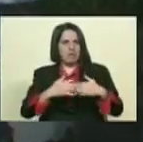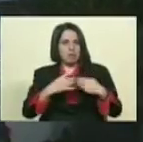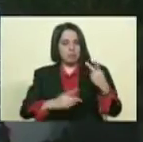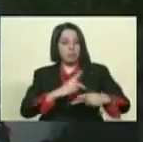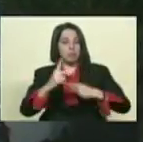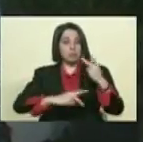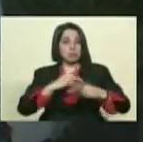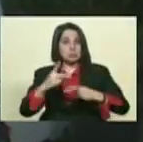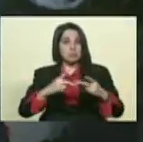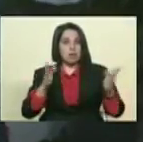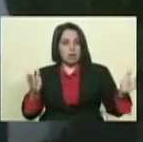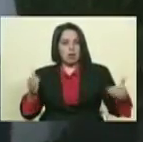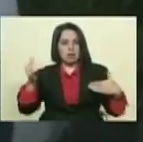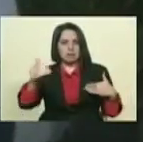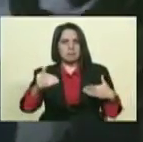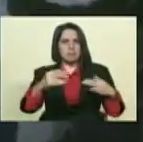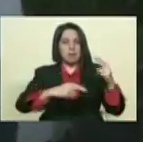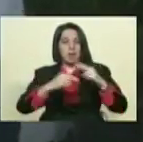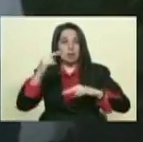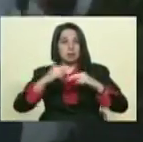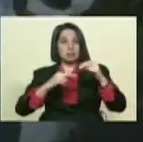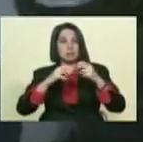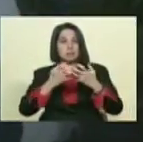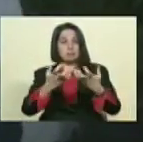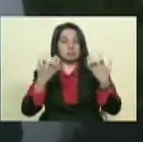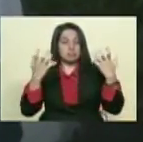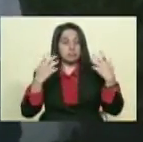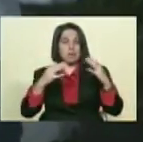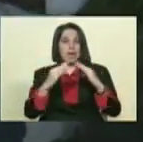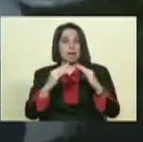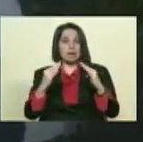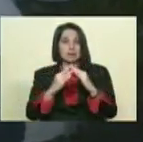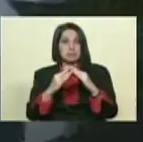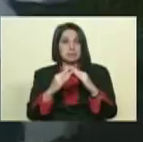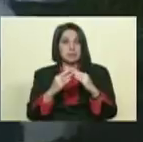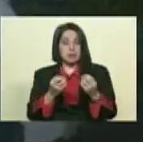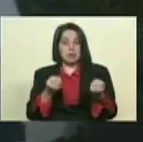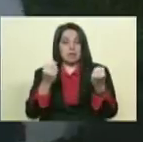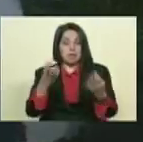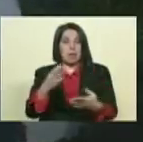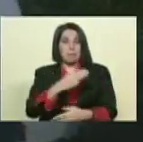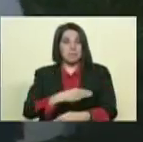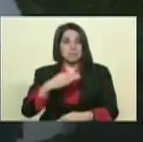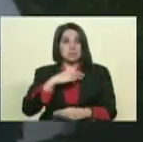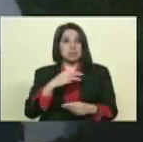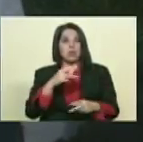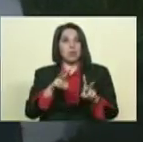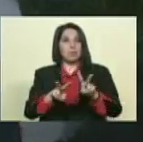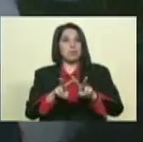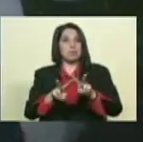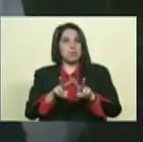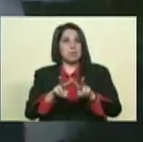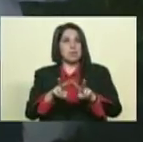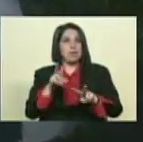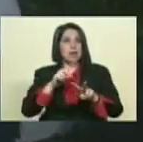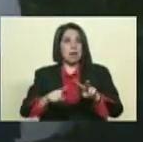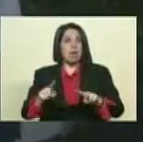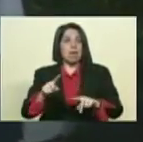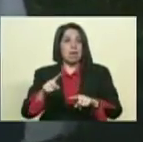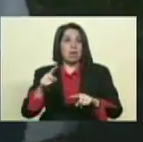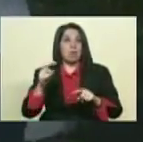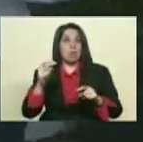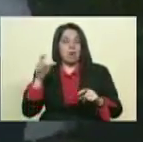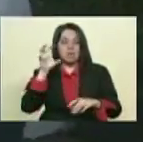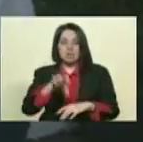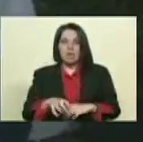produciendo paneles para la construcción masiva de vivienda, para incrementar la misión vivienda. Es decir, es un Estado que despierta,